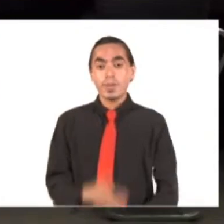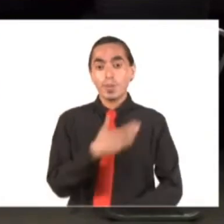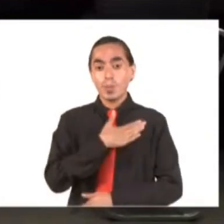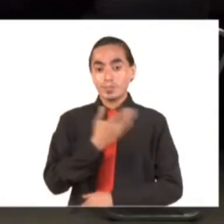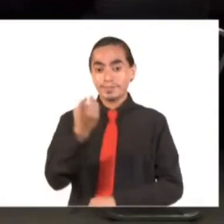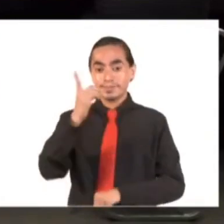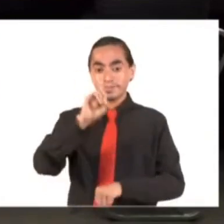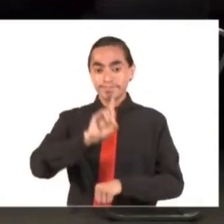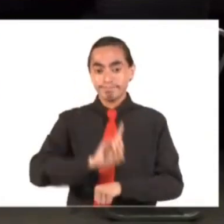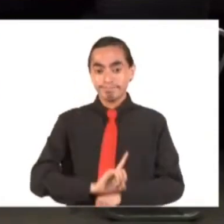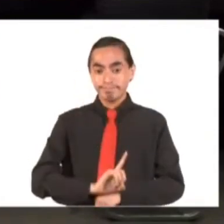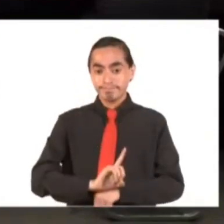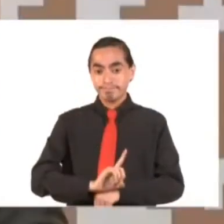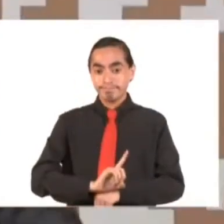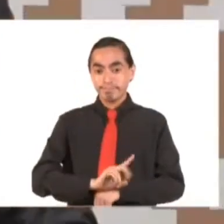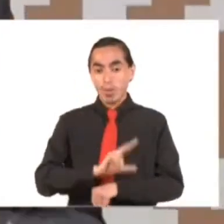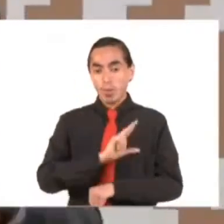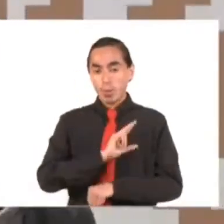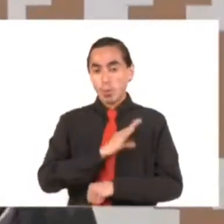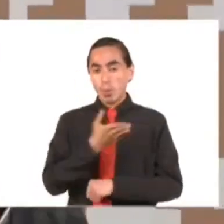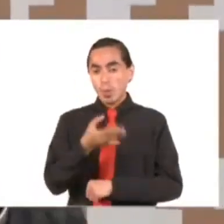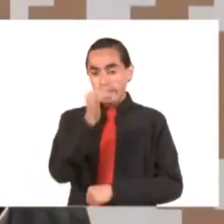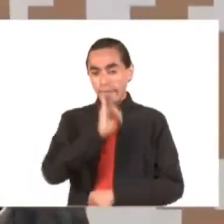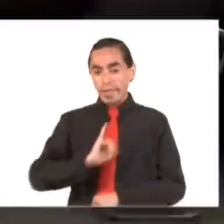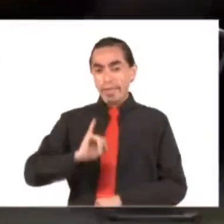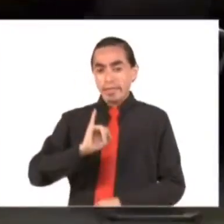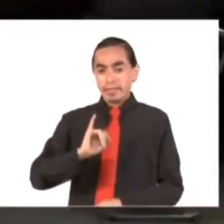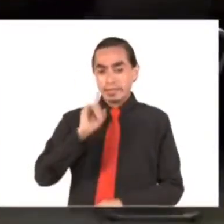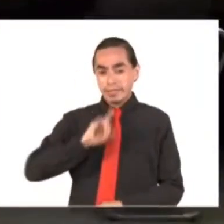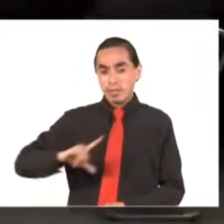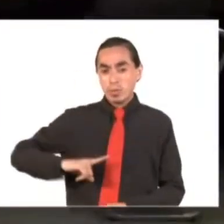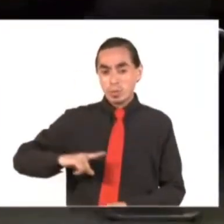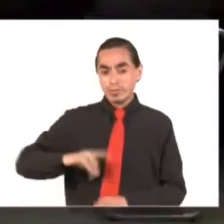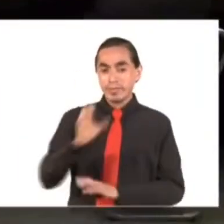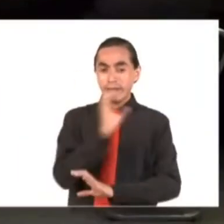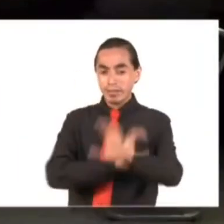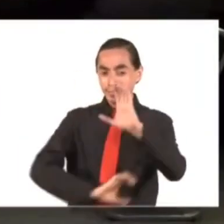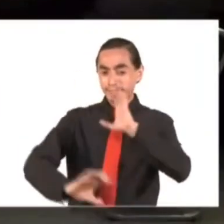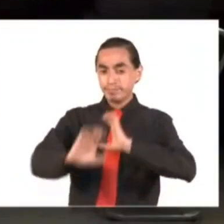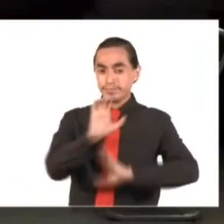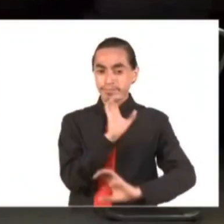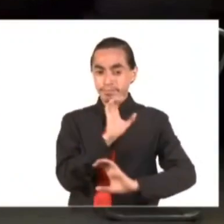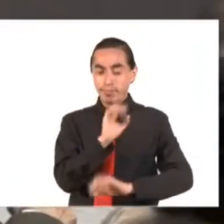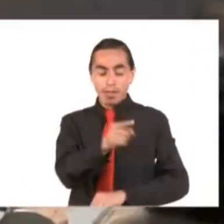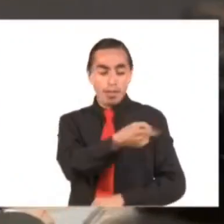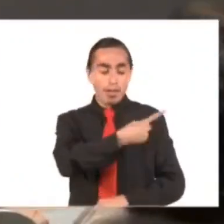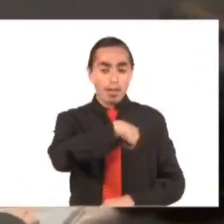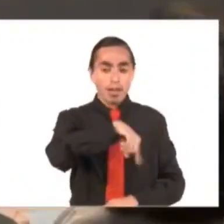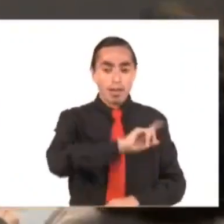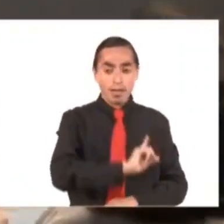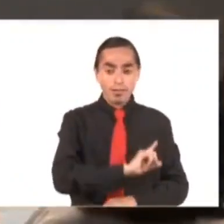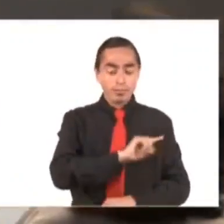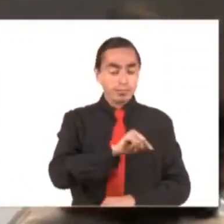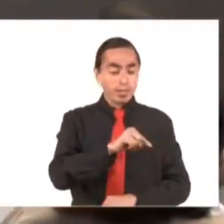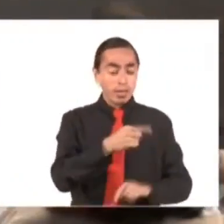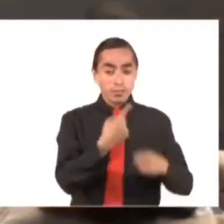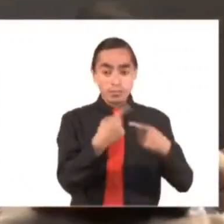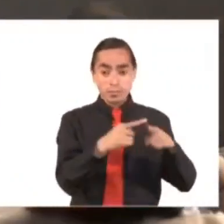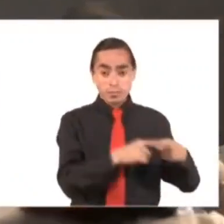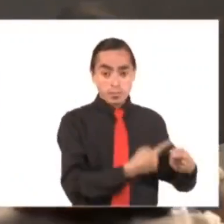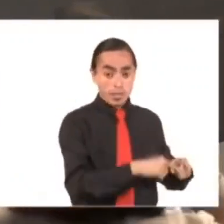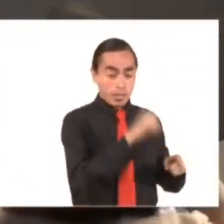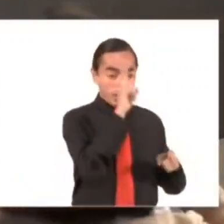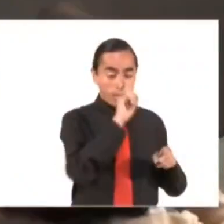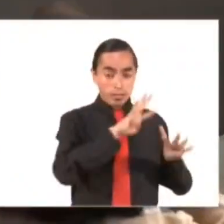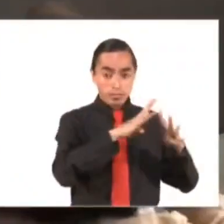Muy buenos días, estimada jefa de gobierno, doctora Claudia Sheinbaum, distinguidas y distinguidos integrantes del